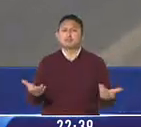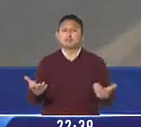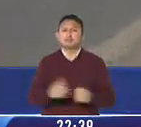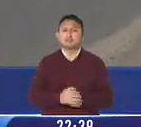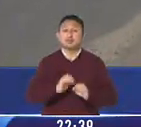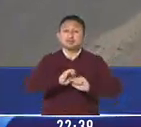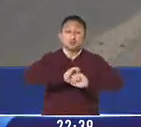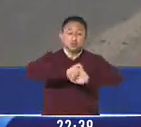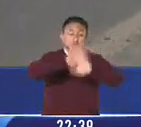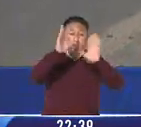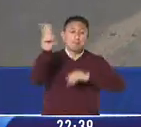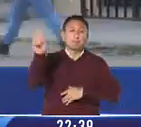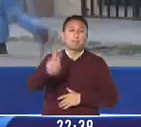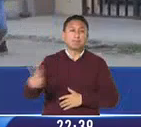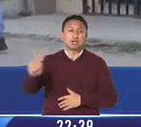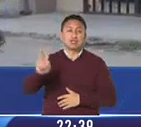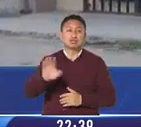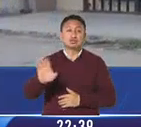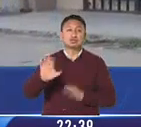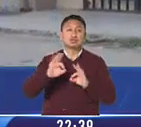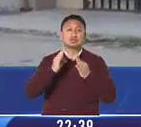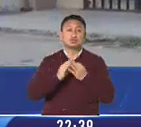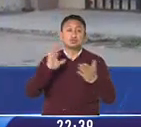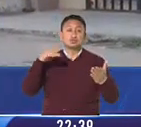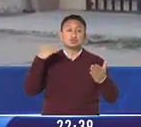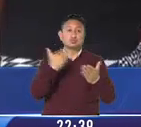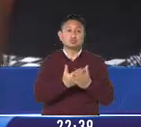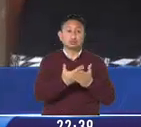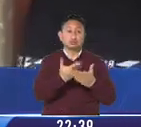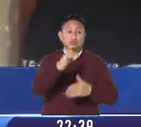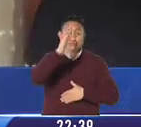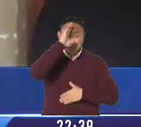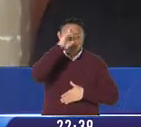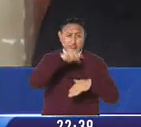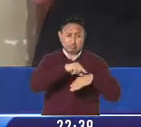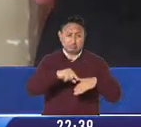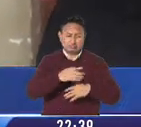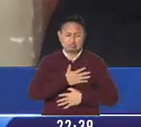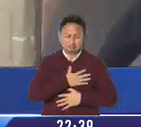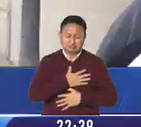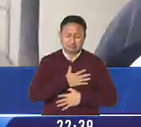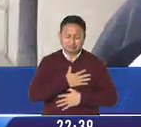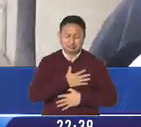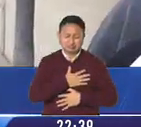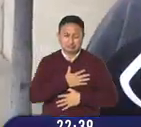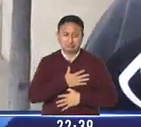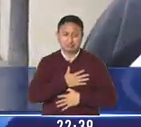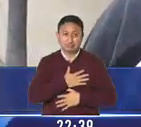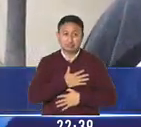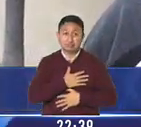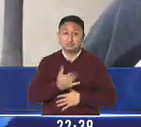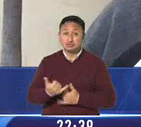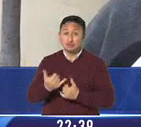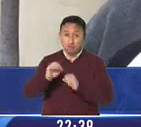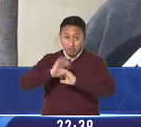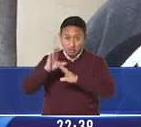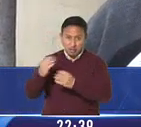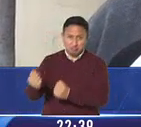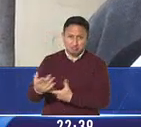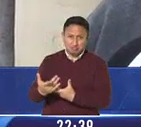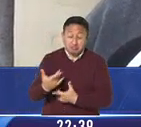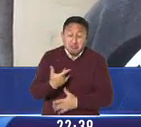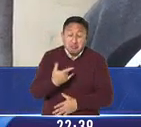la madrugada de este viernes. Los familiares acudieron a la morgue después de enterarse del percance. No, recién me entero ahora de mañana,